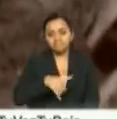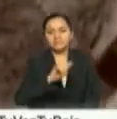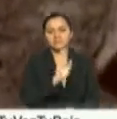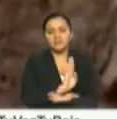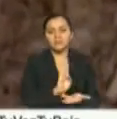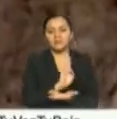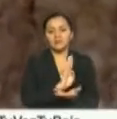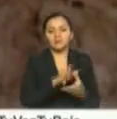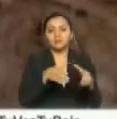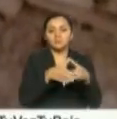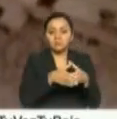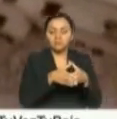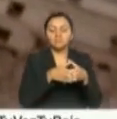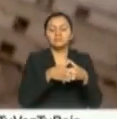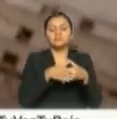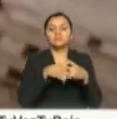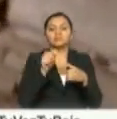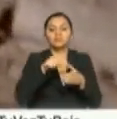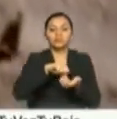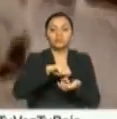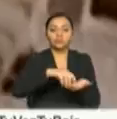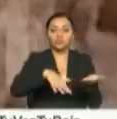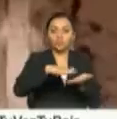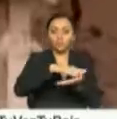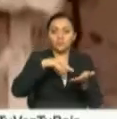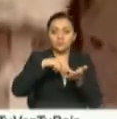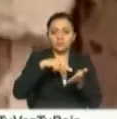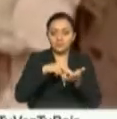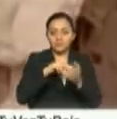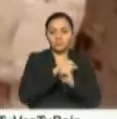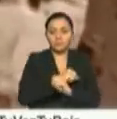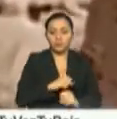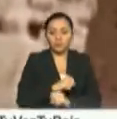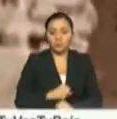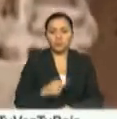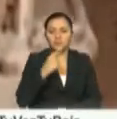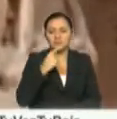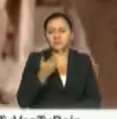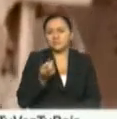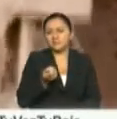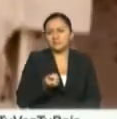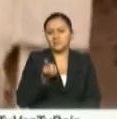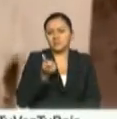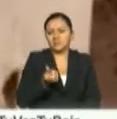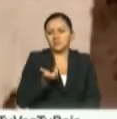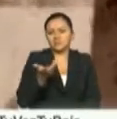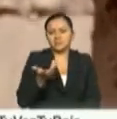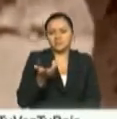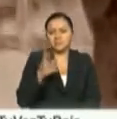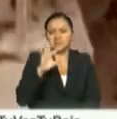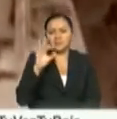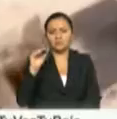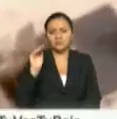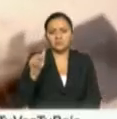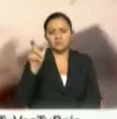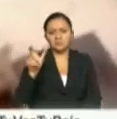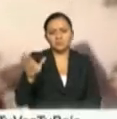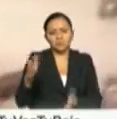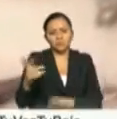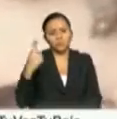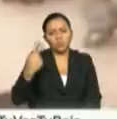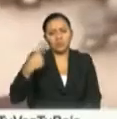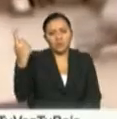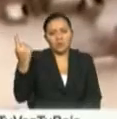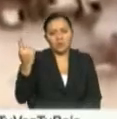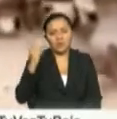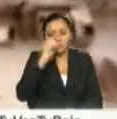Entre tanto, en los barrios rebeldes de la ciudad siria, los bombardeos han dejado 50 de muertos en apenas 24 horas.